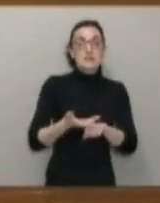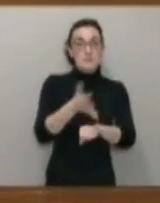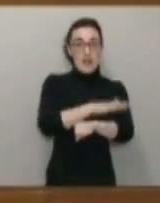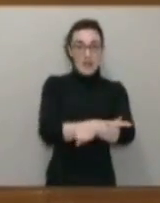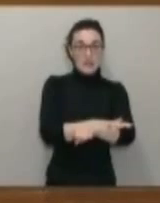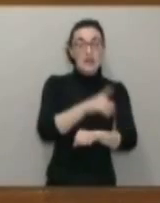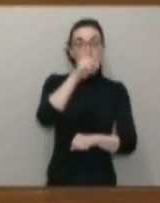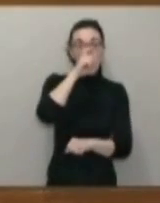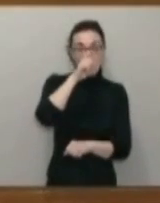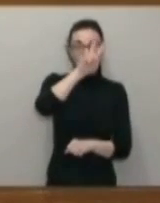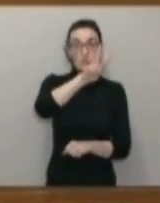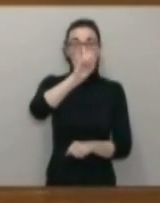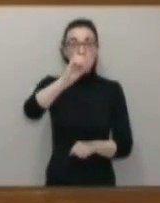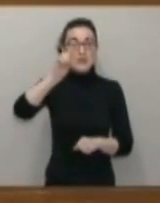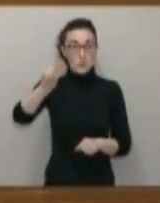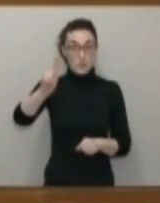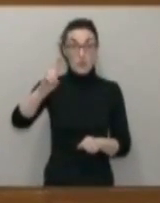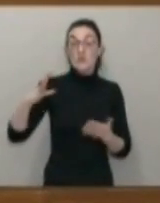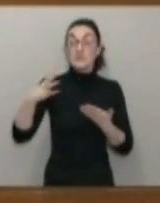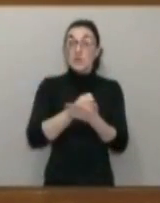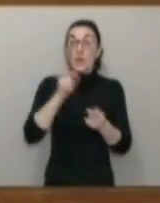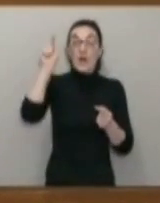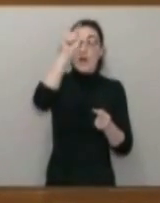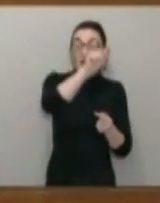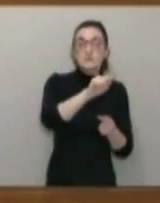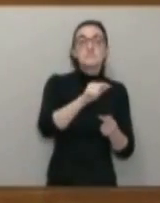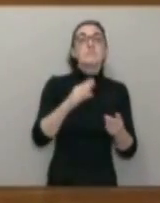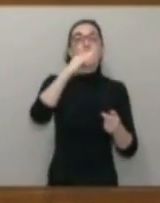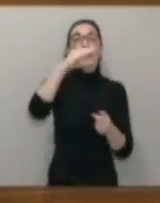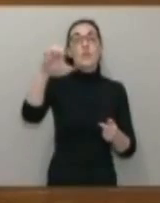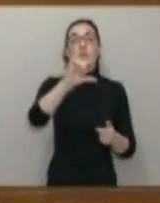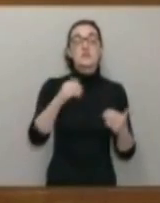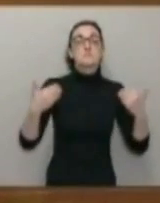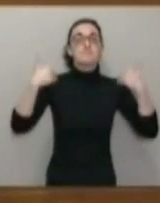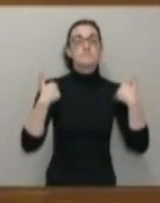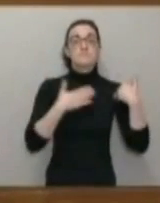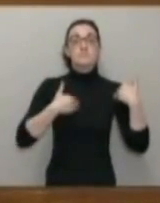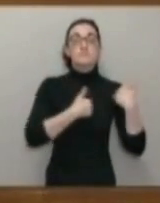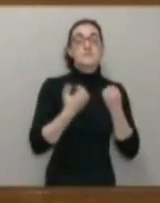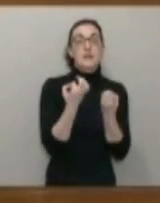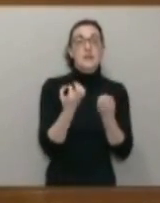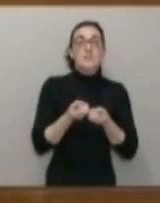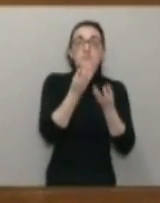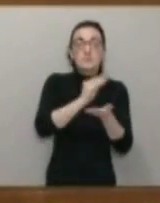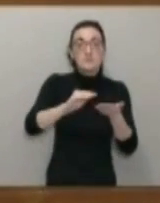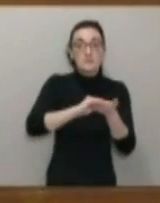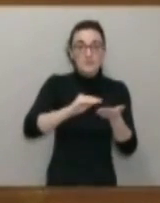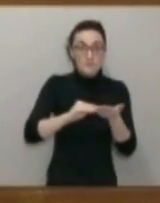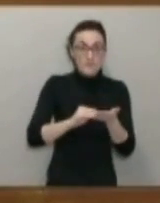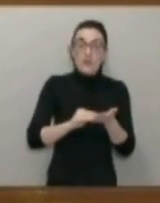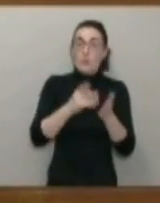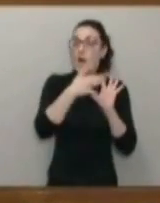año 2000. En todas ellas corresponde al CES fundamentalmente emitir dictámenes de carácter preceptivo y